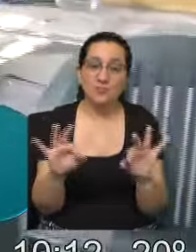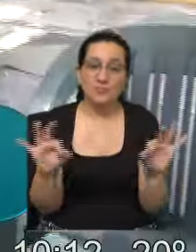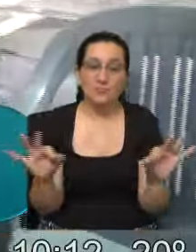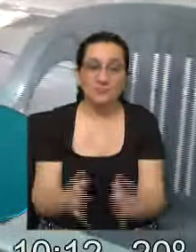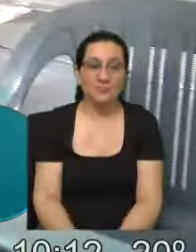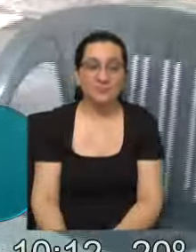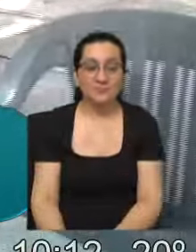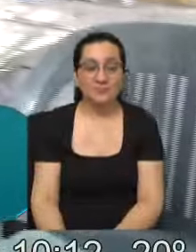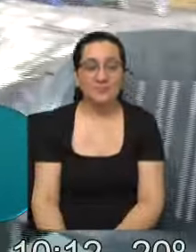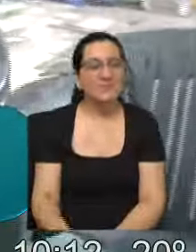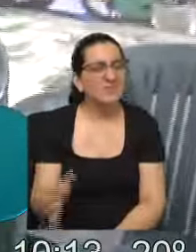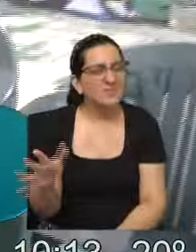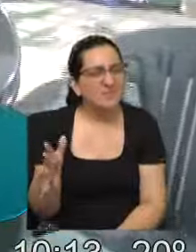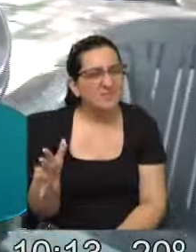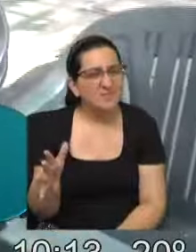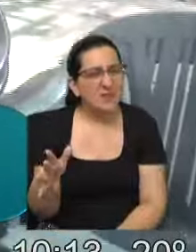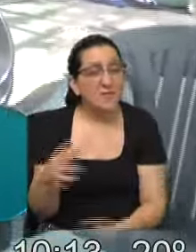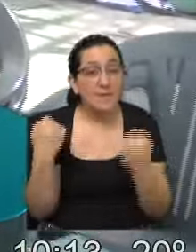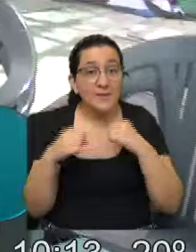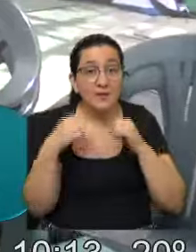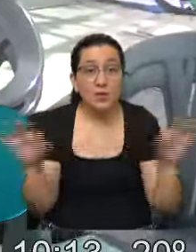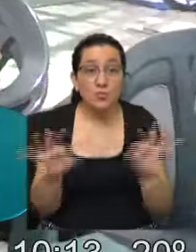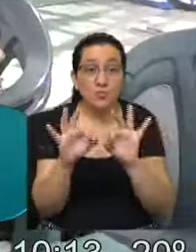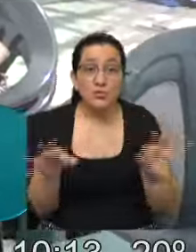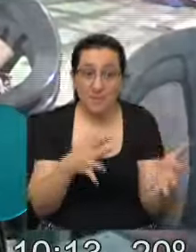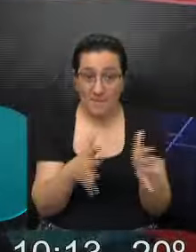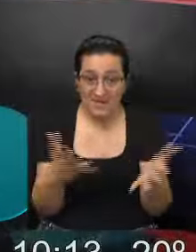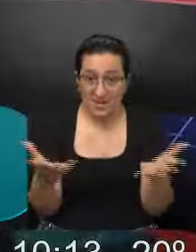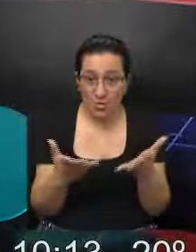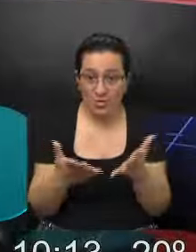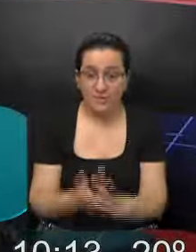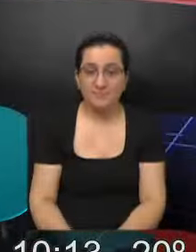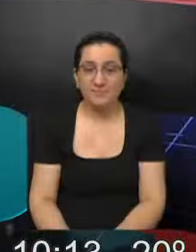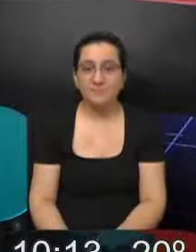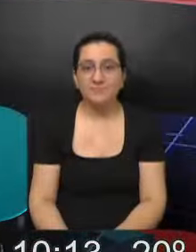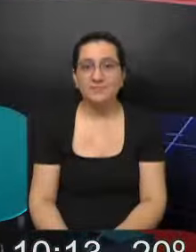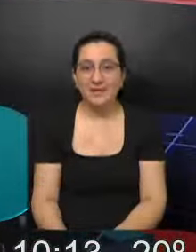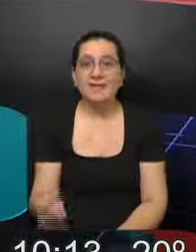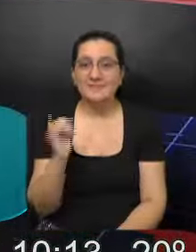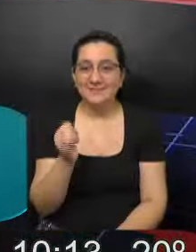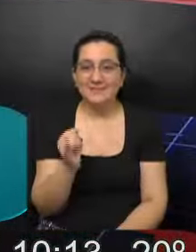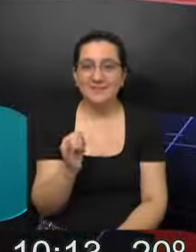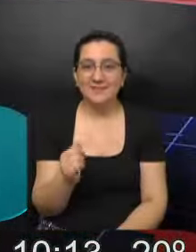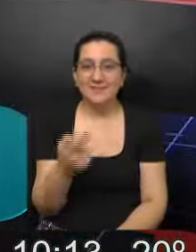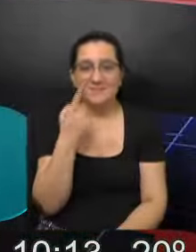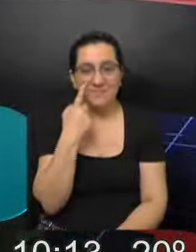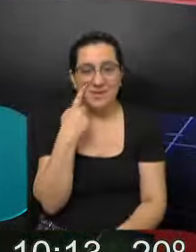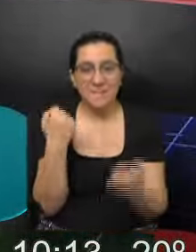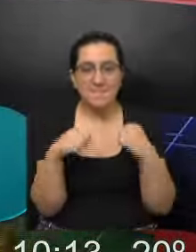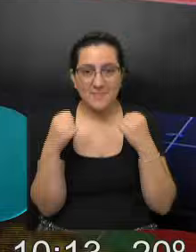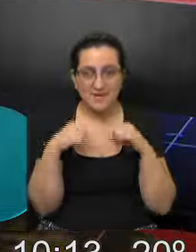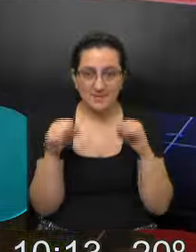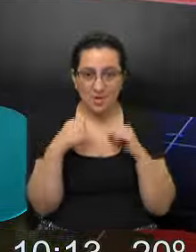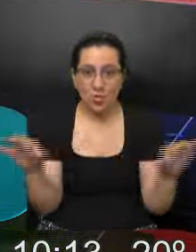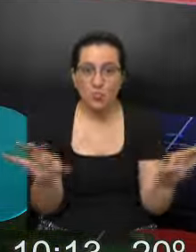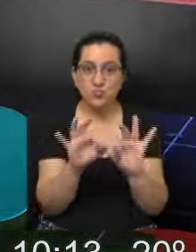moment Fito van a hacer el ensayo con música me parece en este momento van van a hacer un ensayo